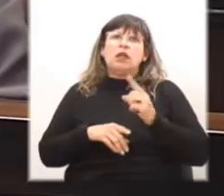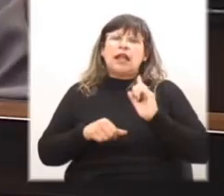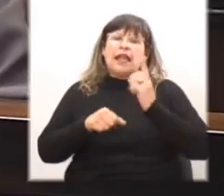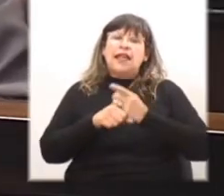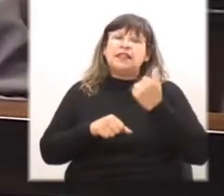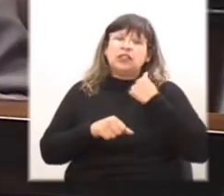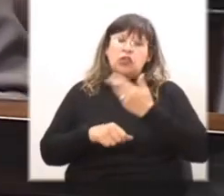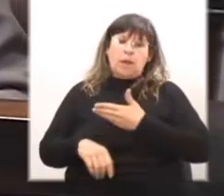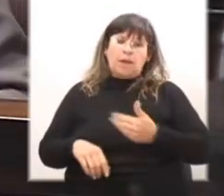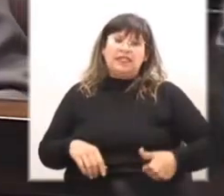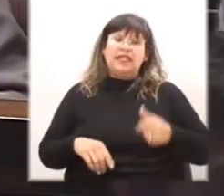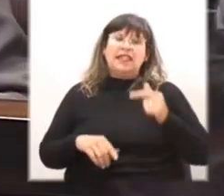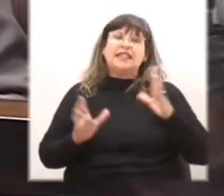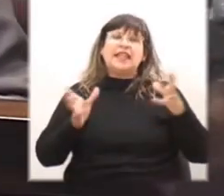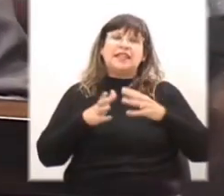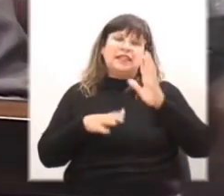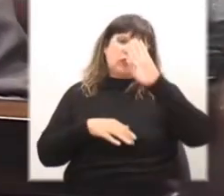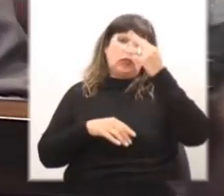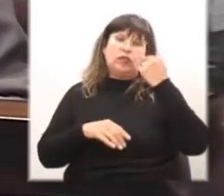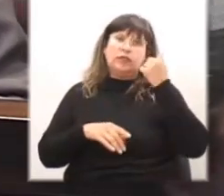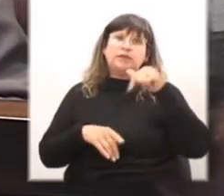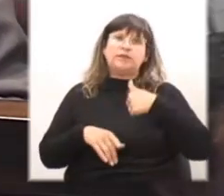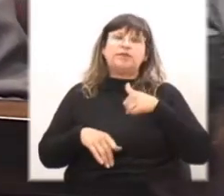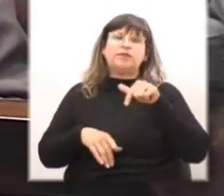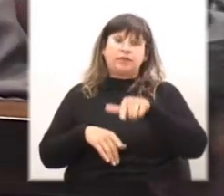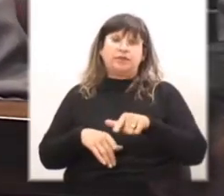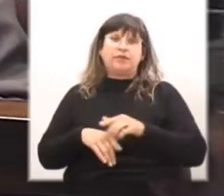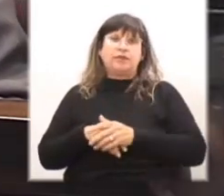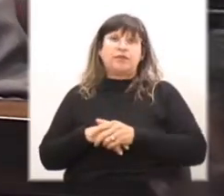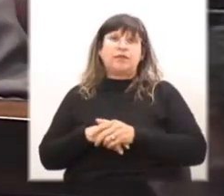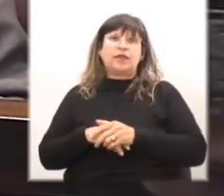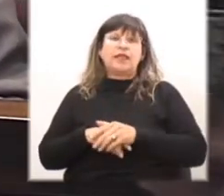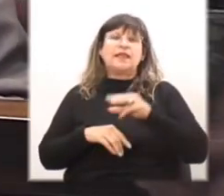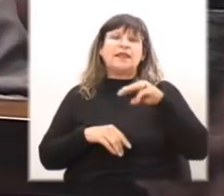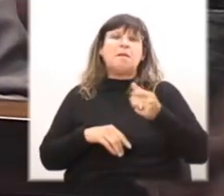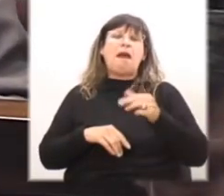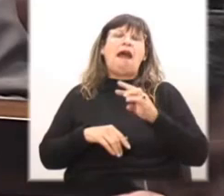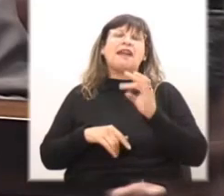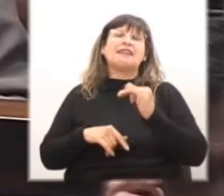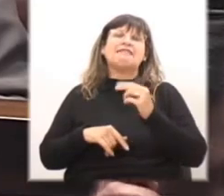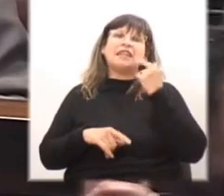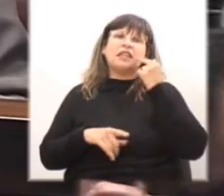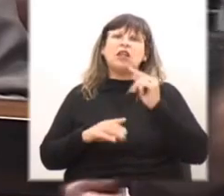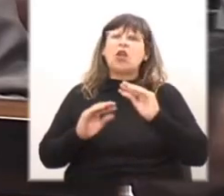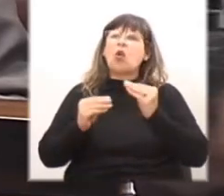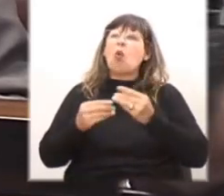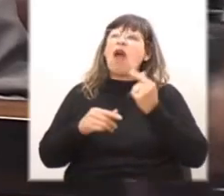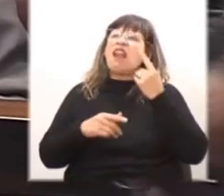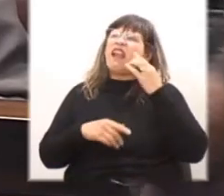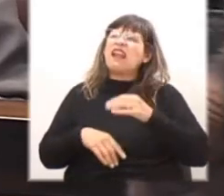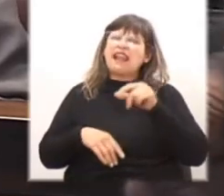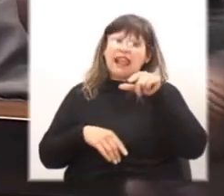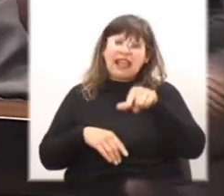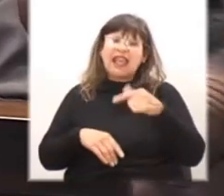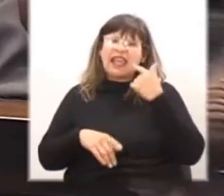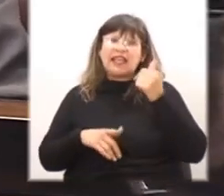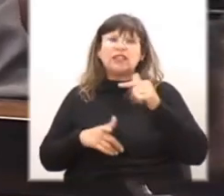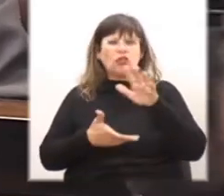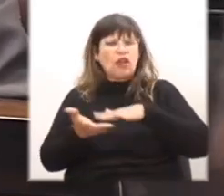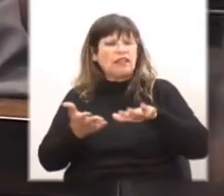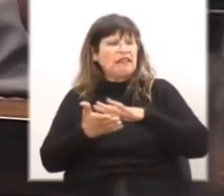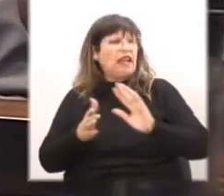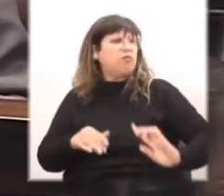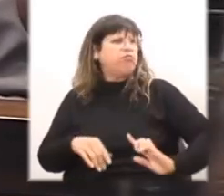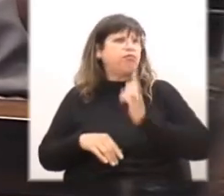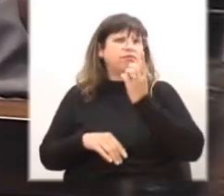delegación de Uruguay ante la Comisión Técnica Mixta de Salto Grande, el señor Martín Burutarán, cuál cree él que son las áreas